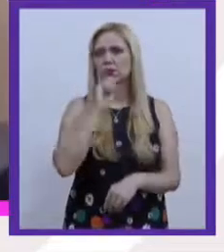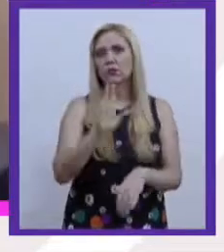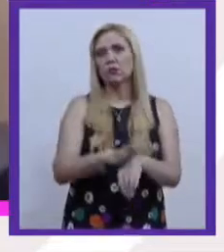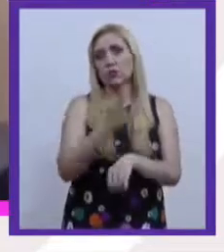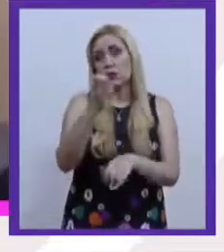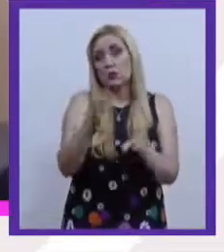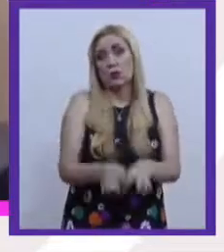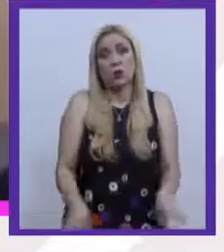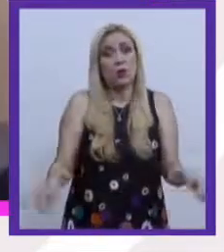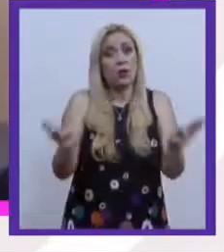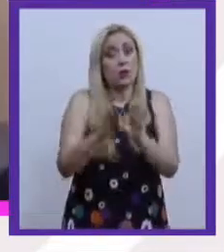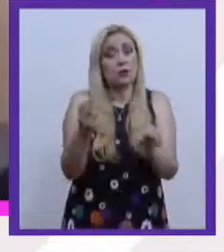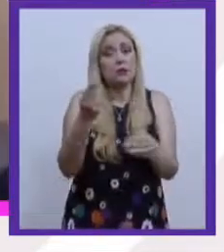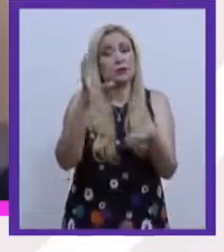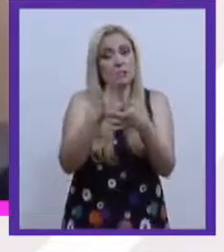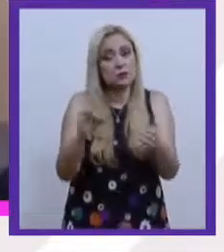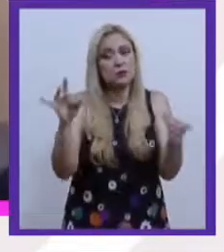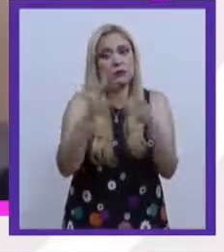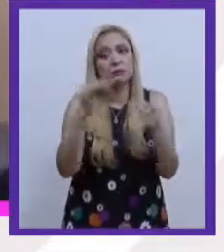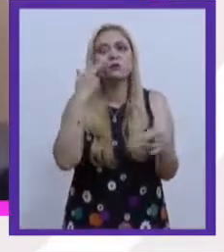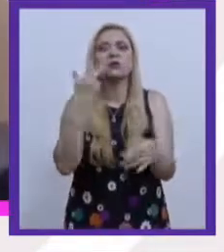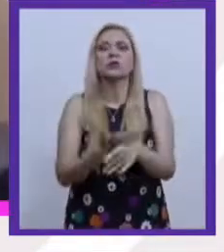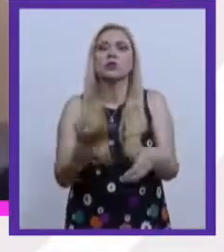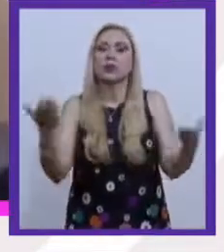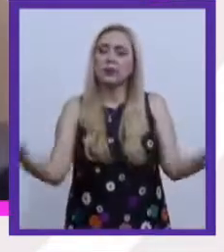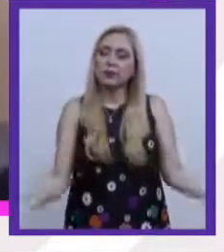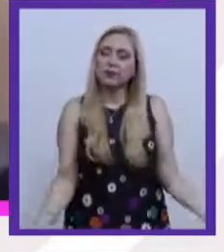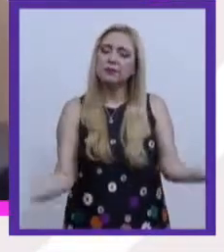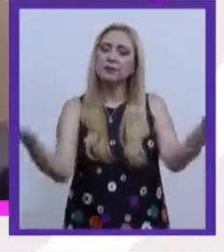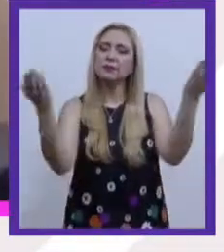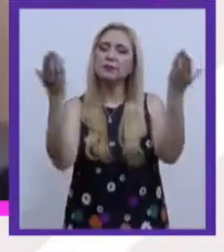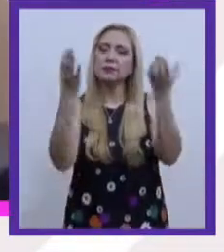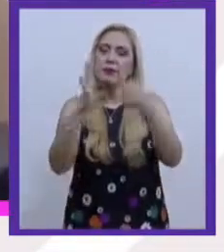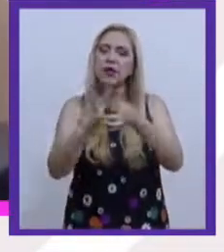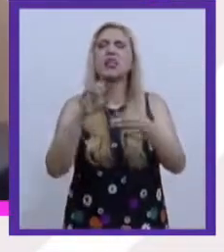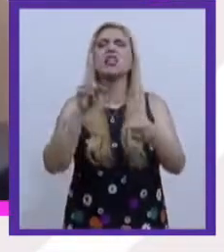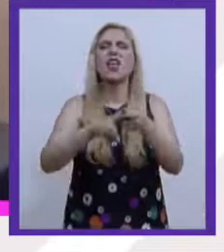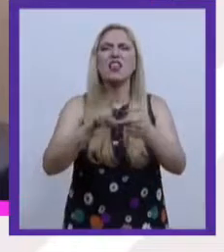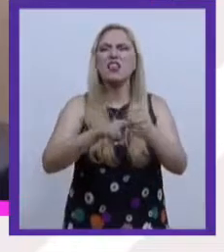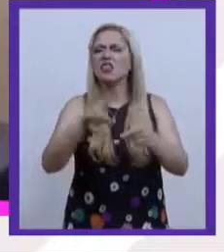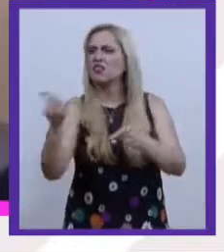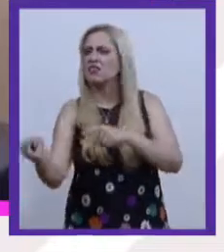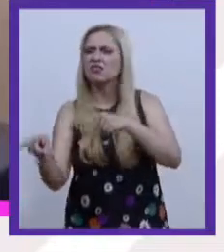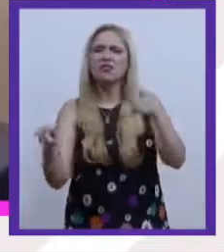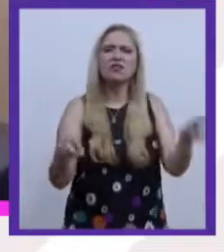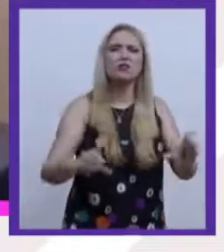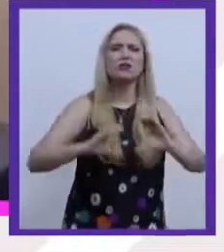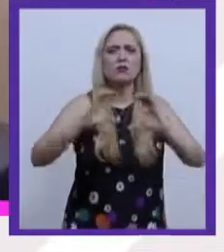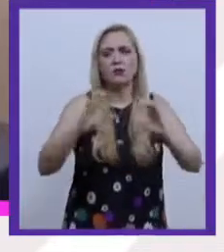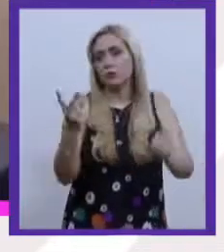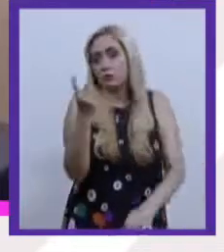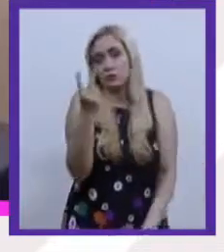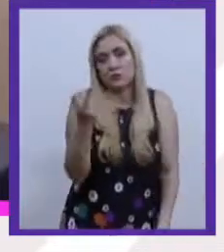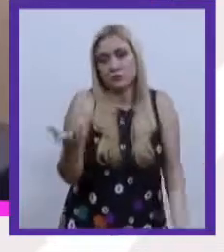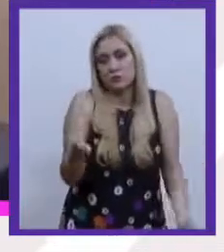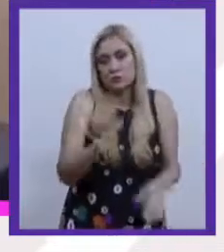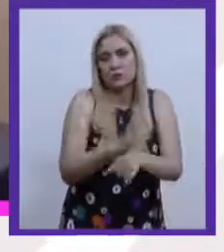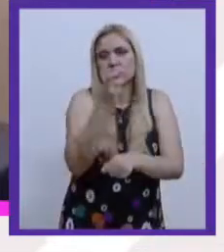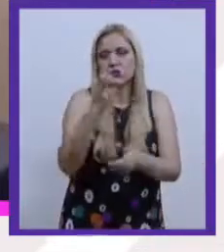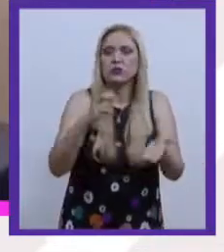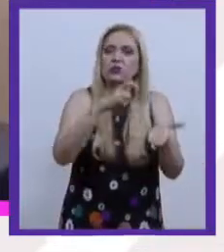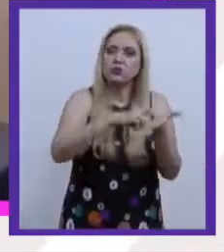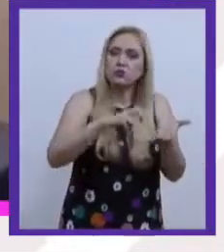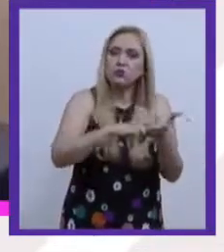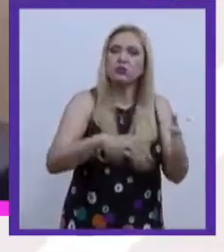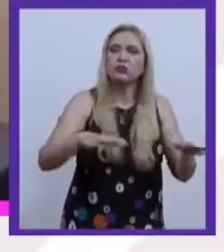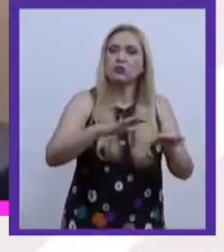muy importante hablar de la corresponsabilidad, es decir, a quién le toca el tema de los cuidados. Y por eso la reforma constitucional que se